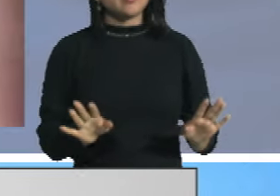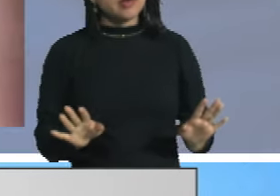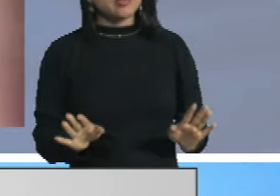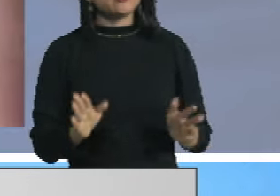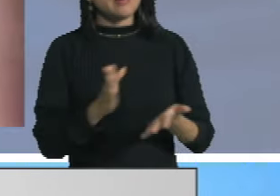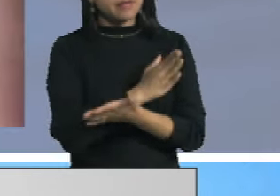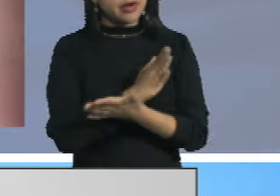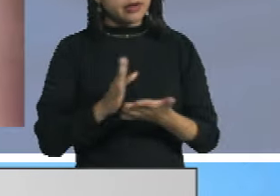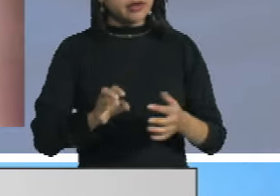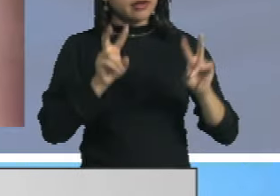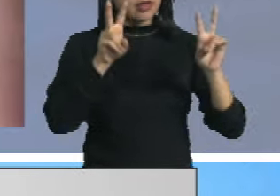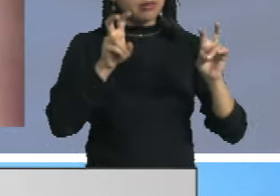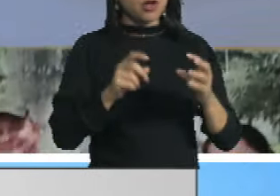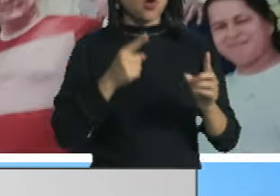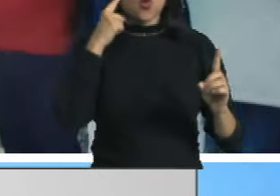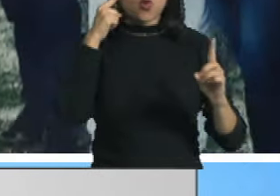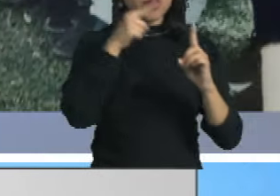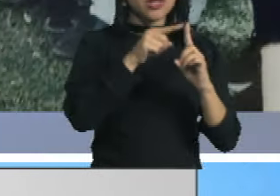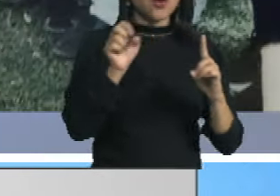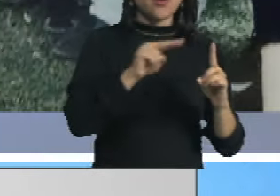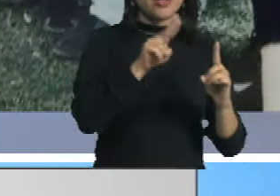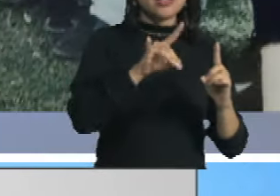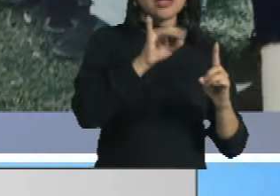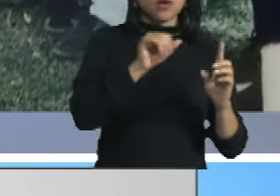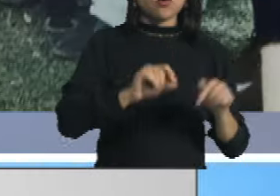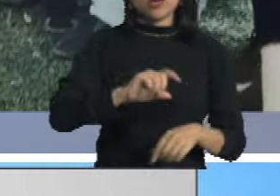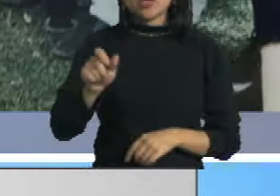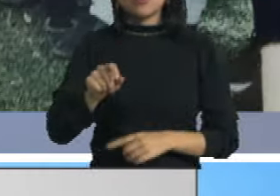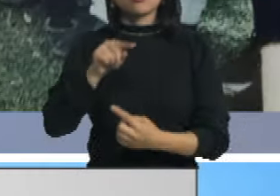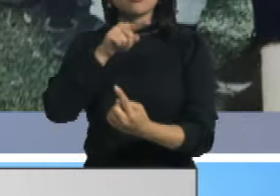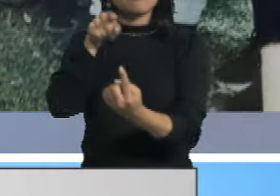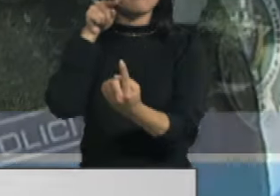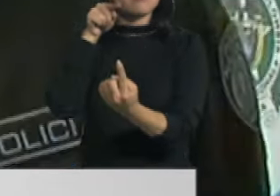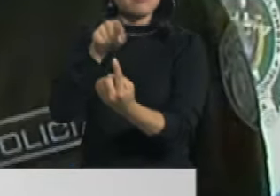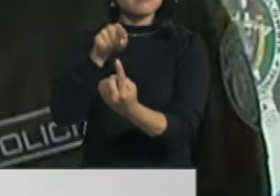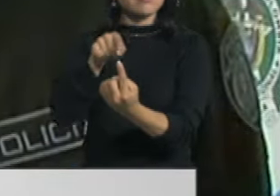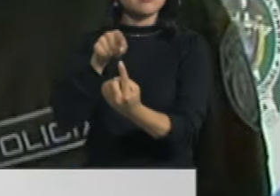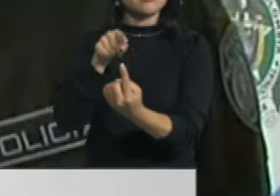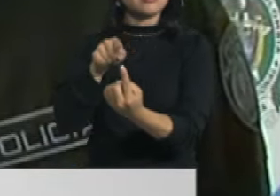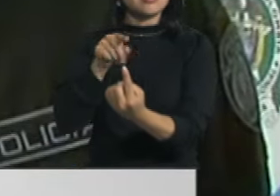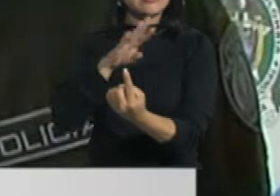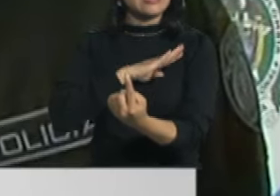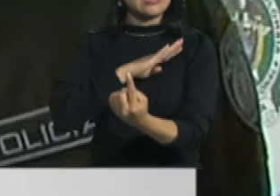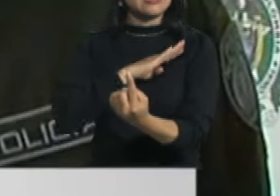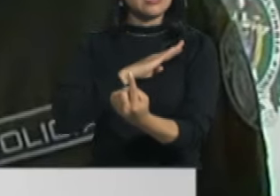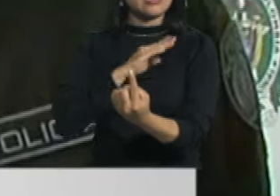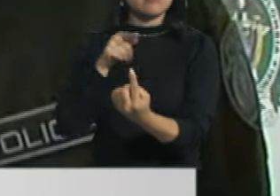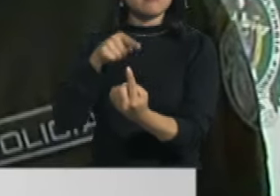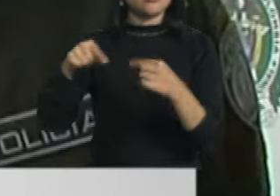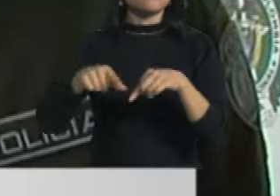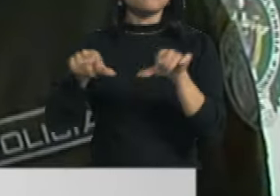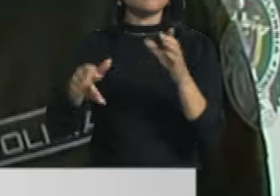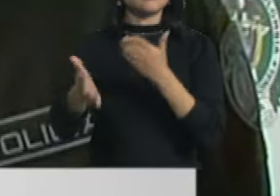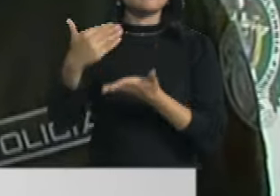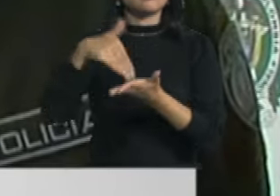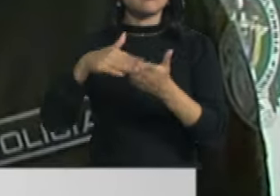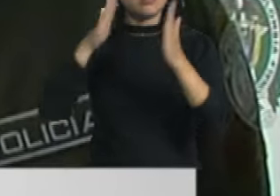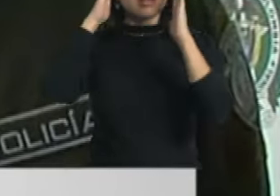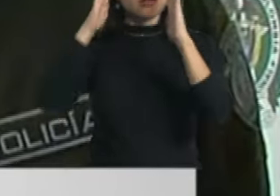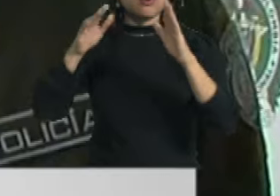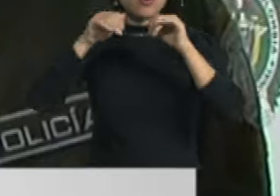hizo una actividad de policía en un centro de atención al público, en un